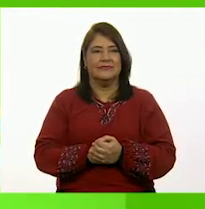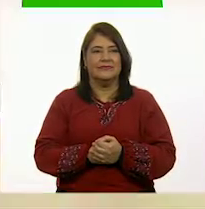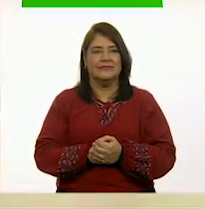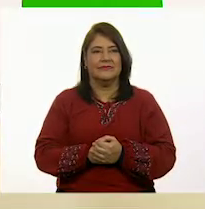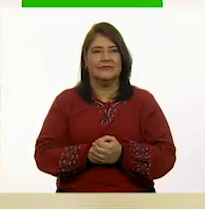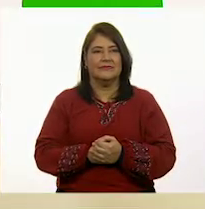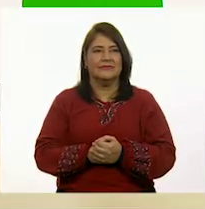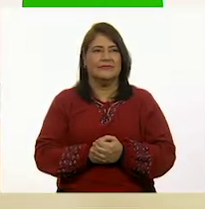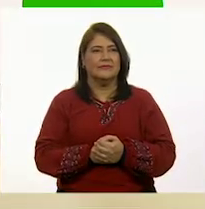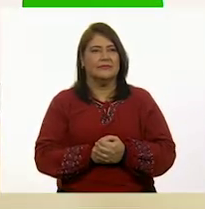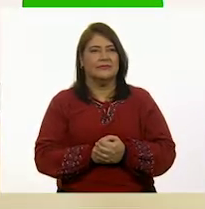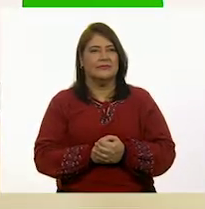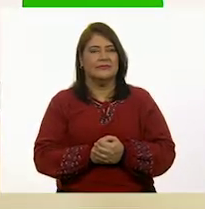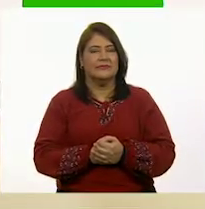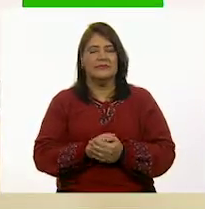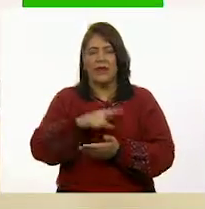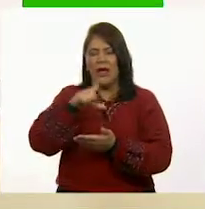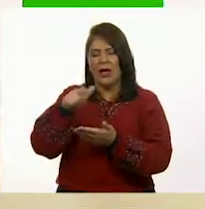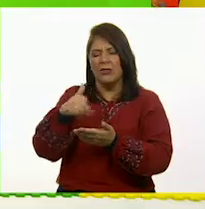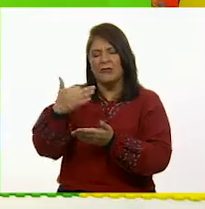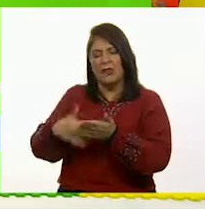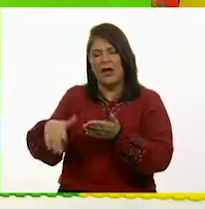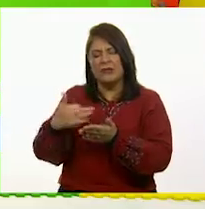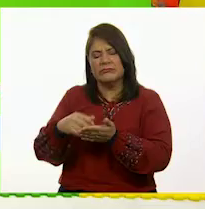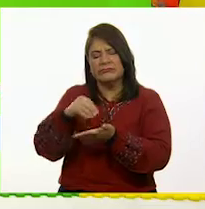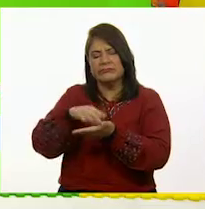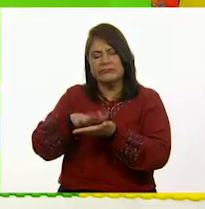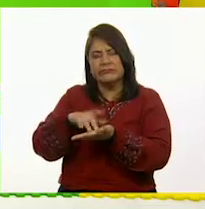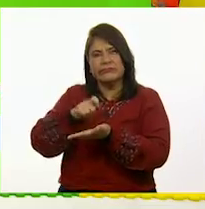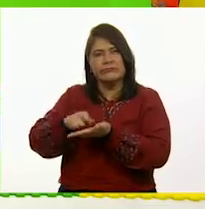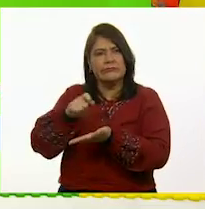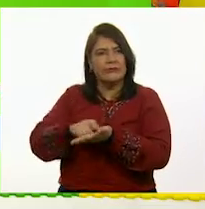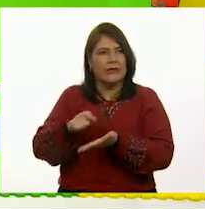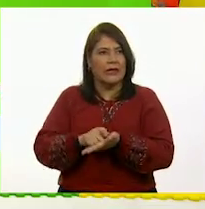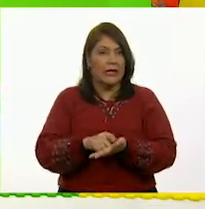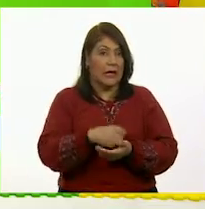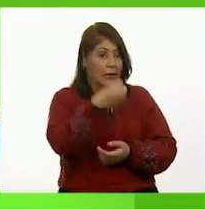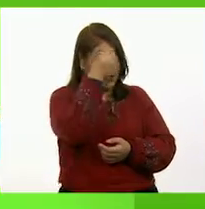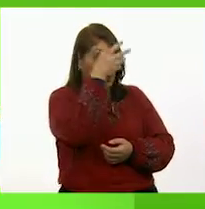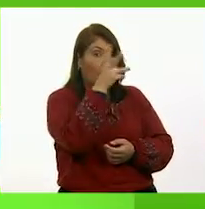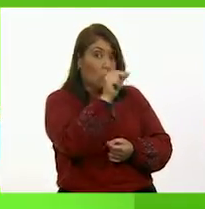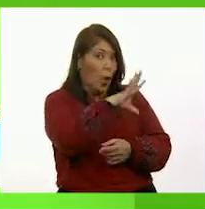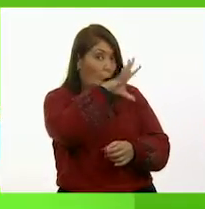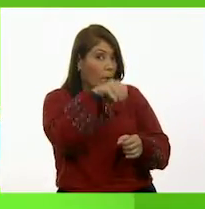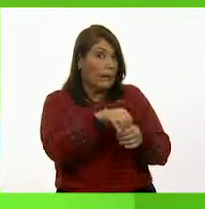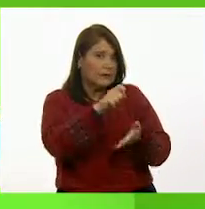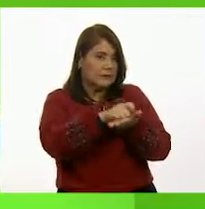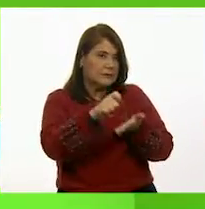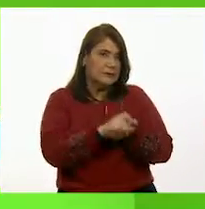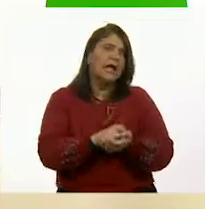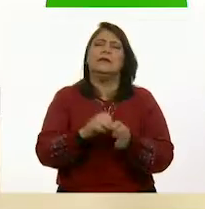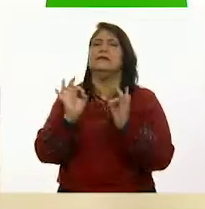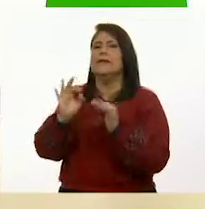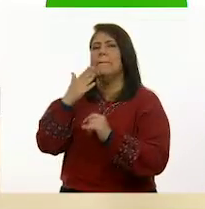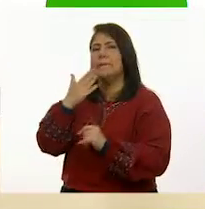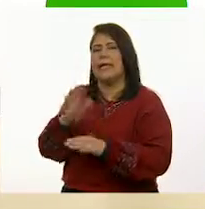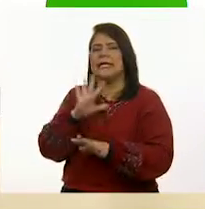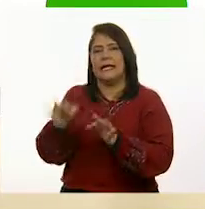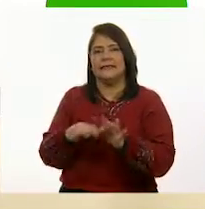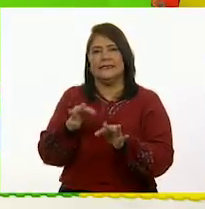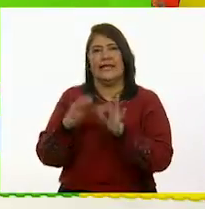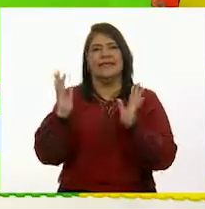Después, me falta... No olvides ningún detalle, ¿eh? Muy bien, ya las tengo